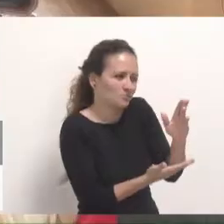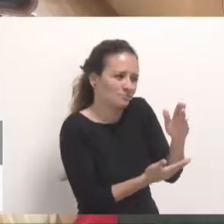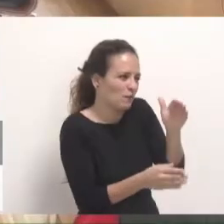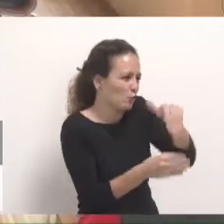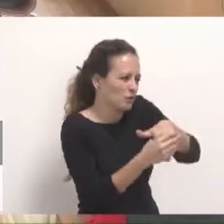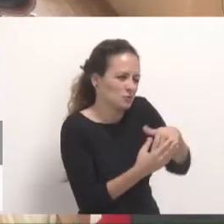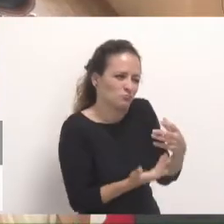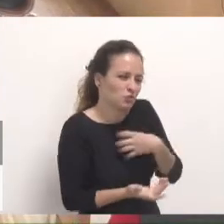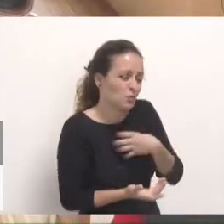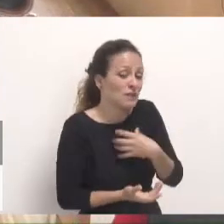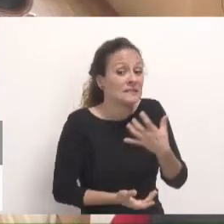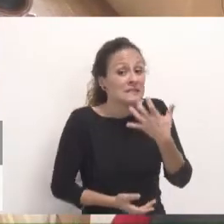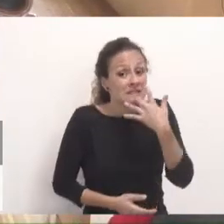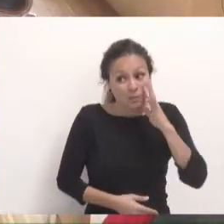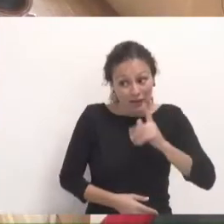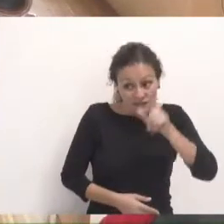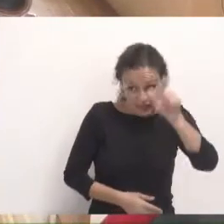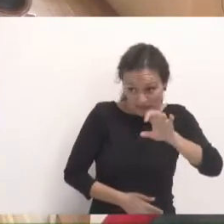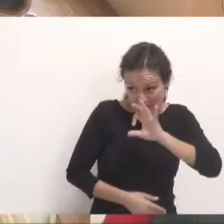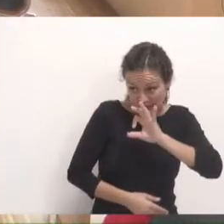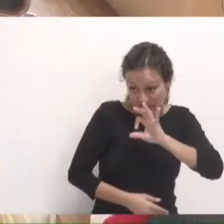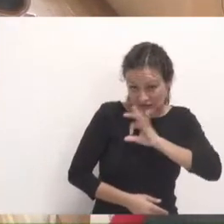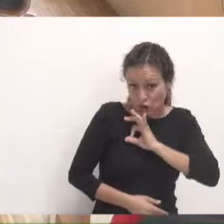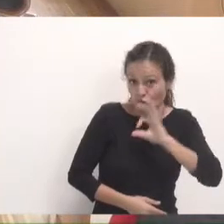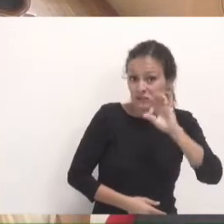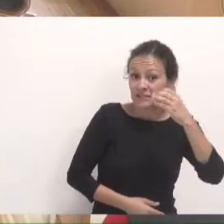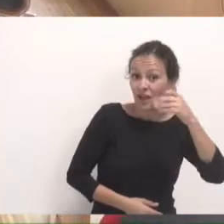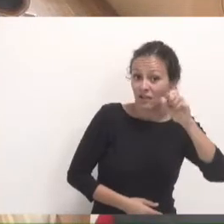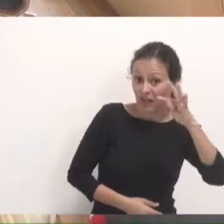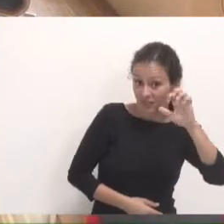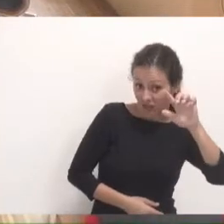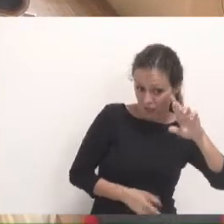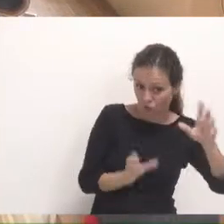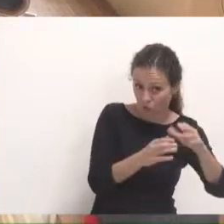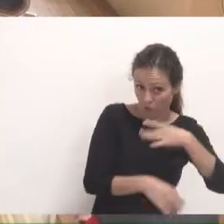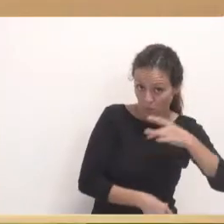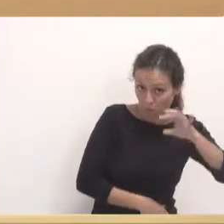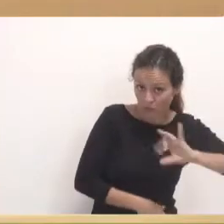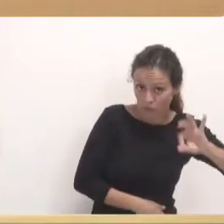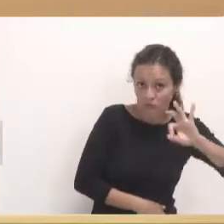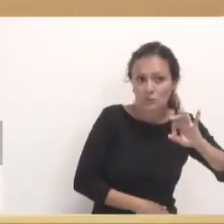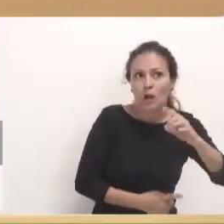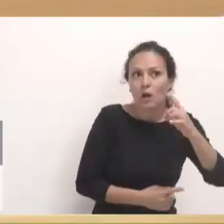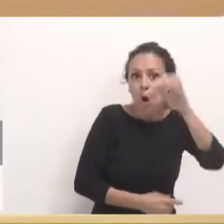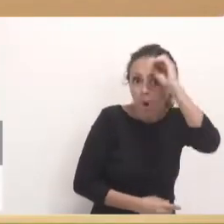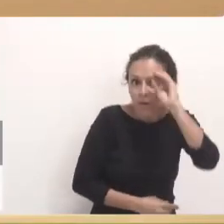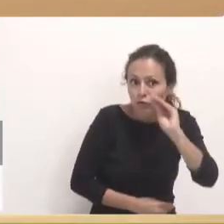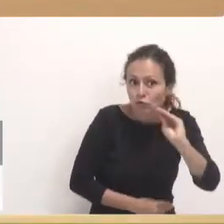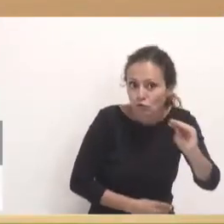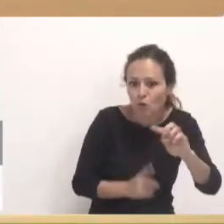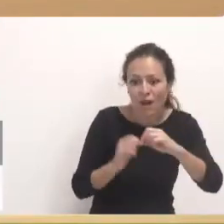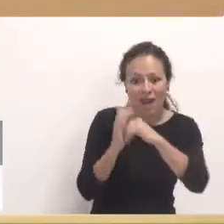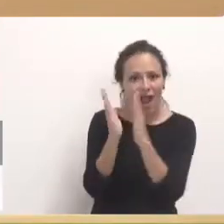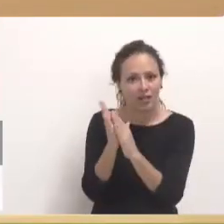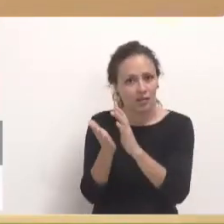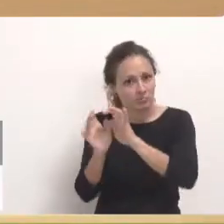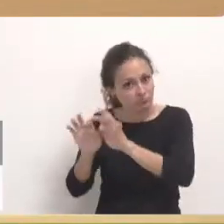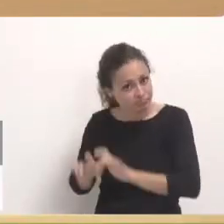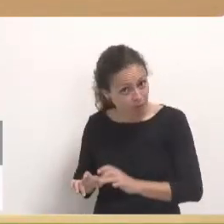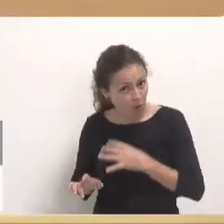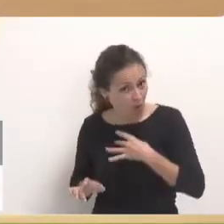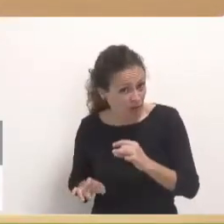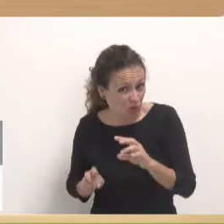le parece, señor Sabaté, podríamos en acta constar la posición que ustedes tienen en alguna de las cuestiones que consideran que